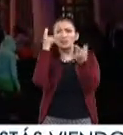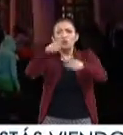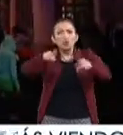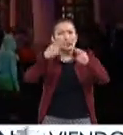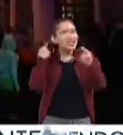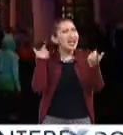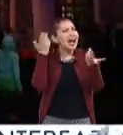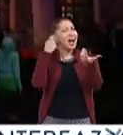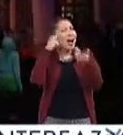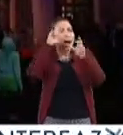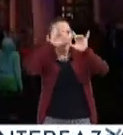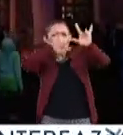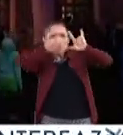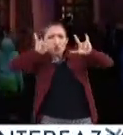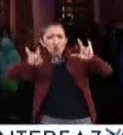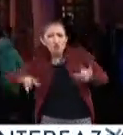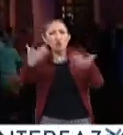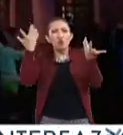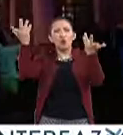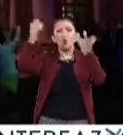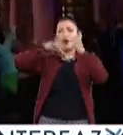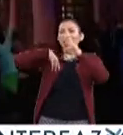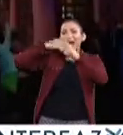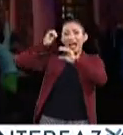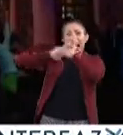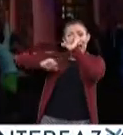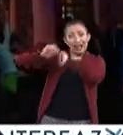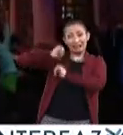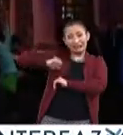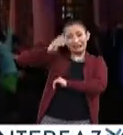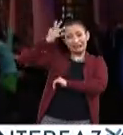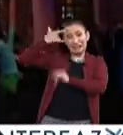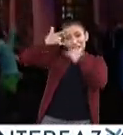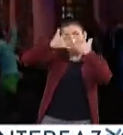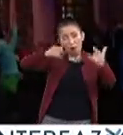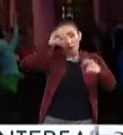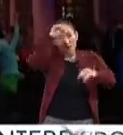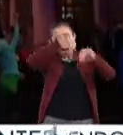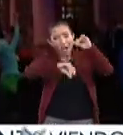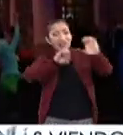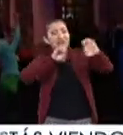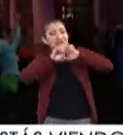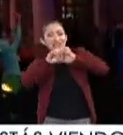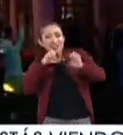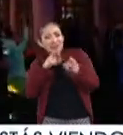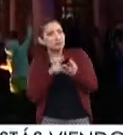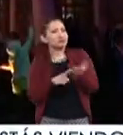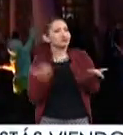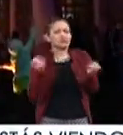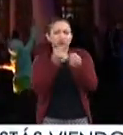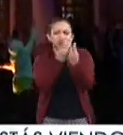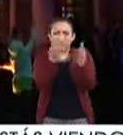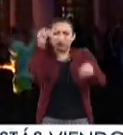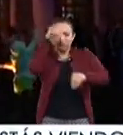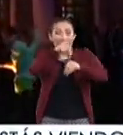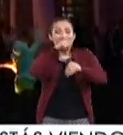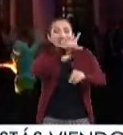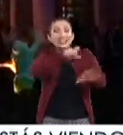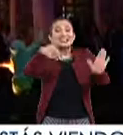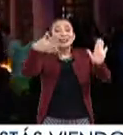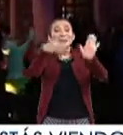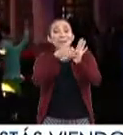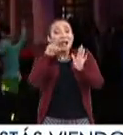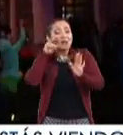musicales, cuadros, piezas arqueológicas, piezas históricas, entrevistas, en fin,